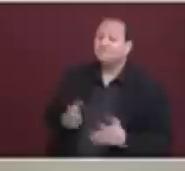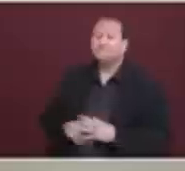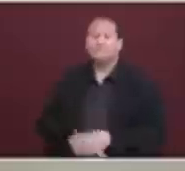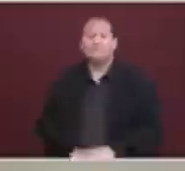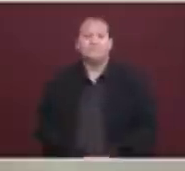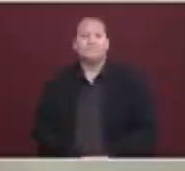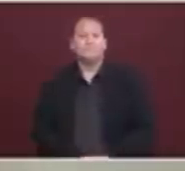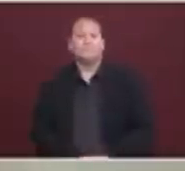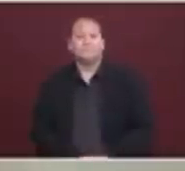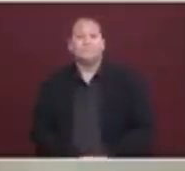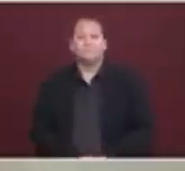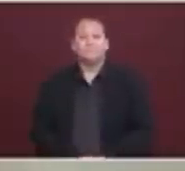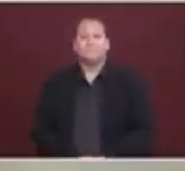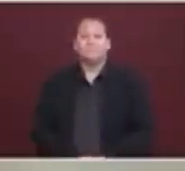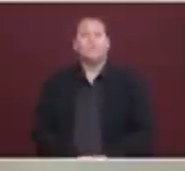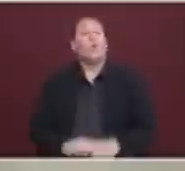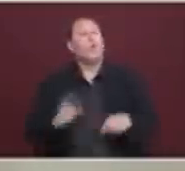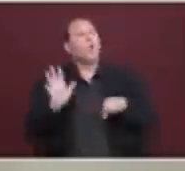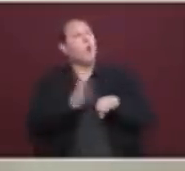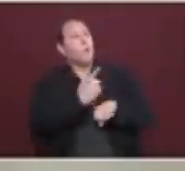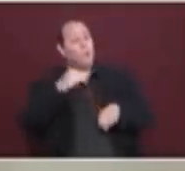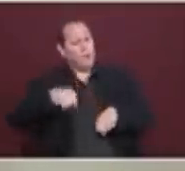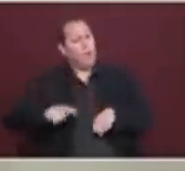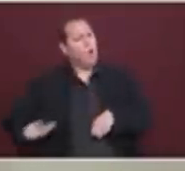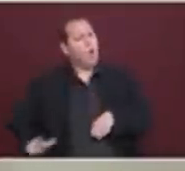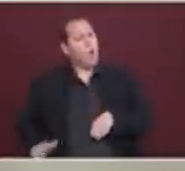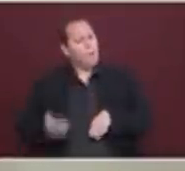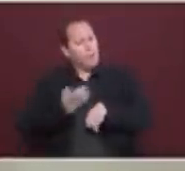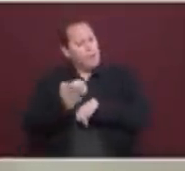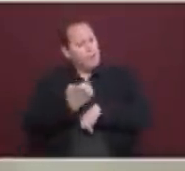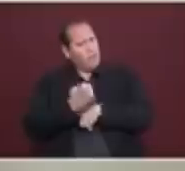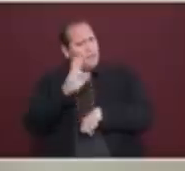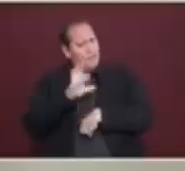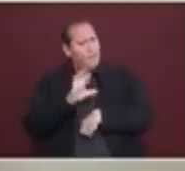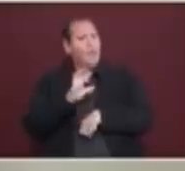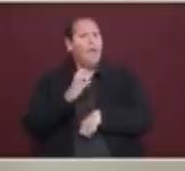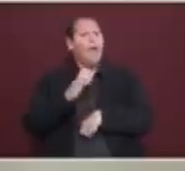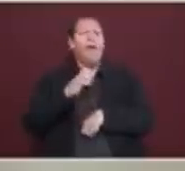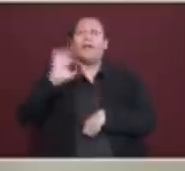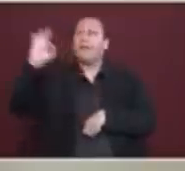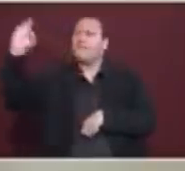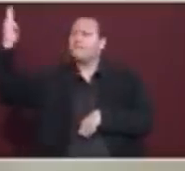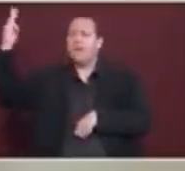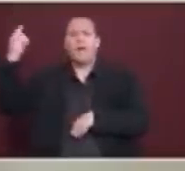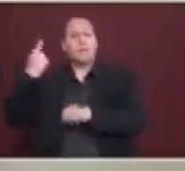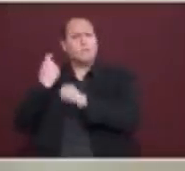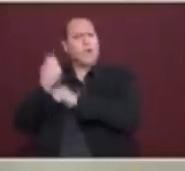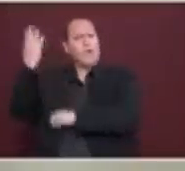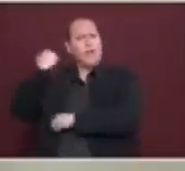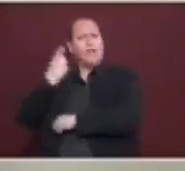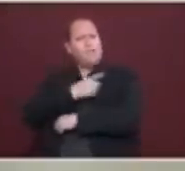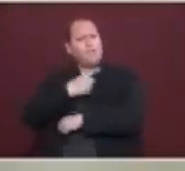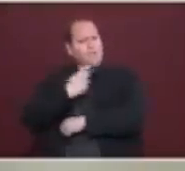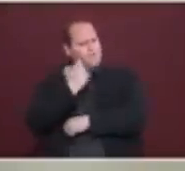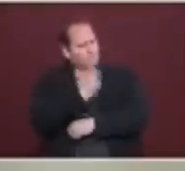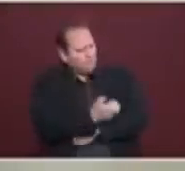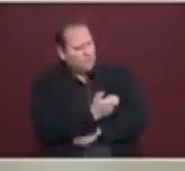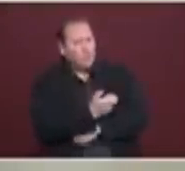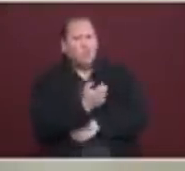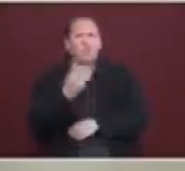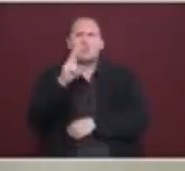claro porque el gobierno del estado dice que le debe en la federación desde el año pasado más de 4 mil